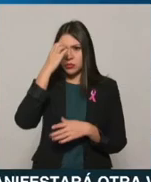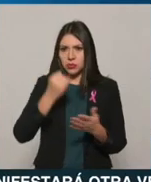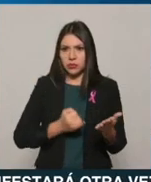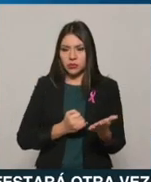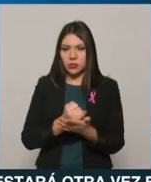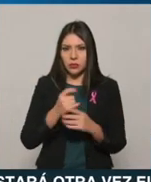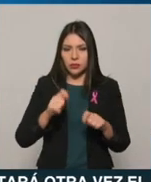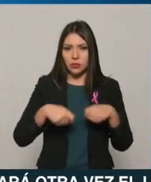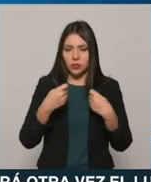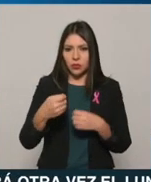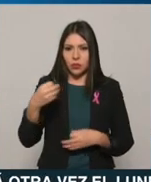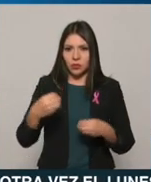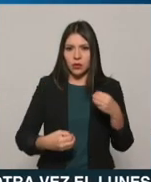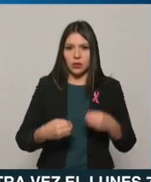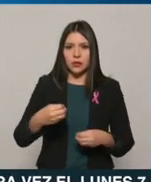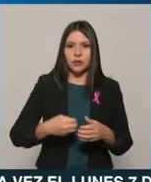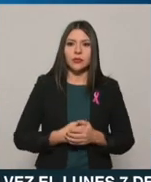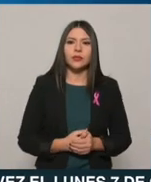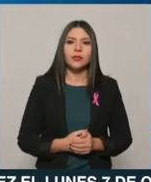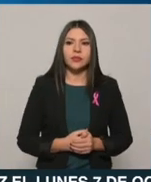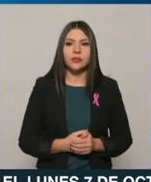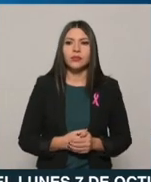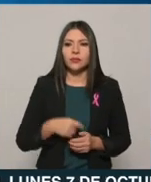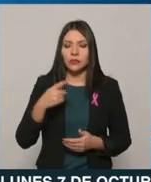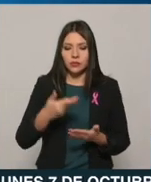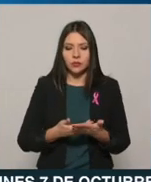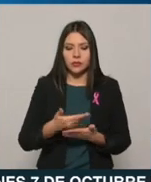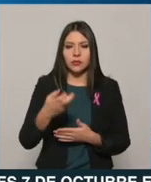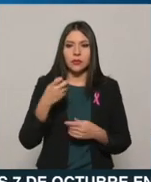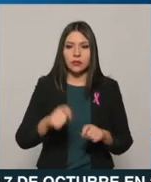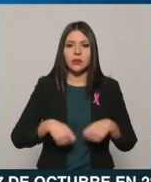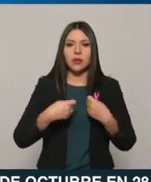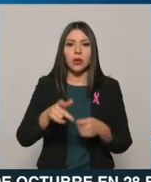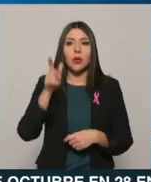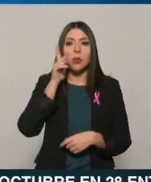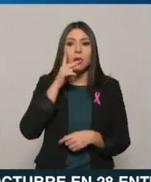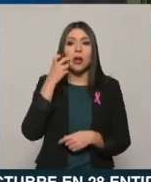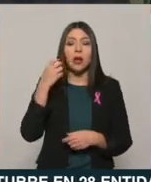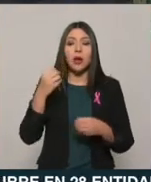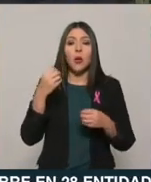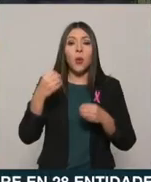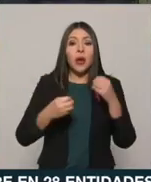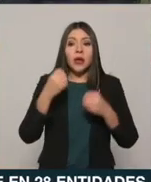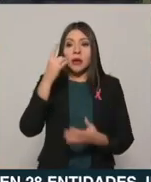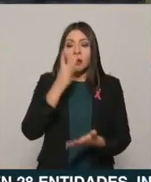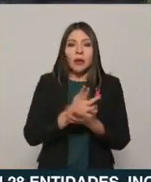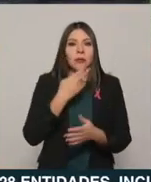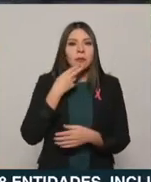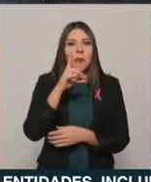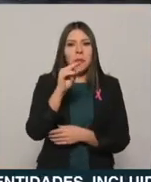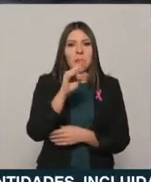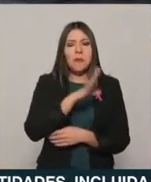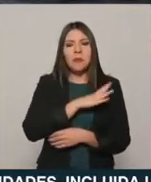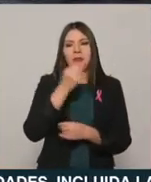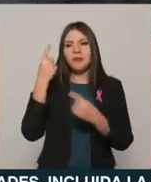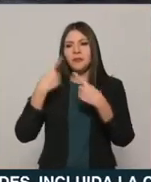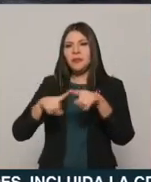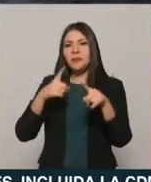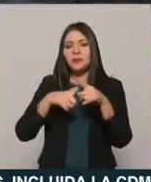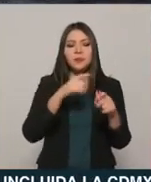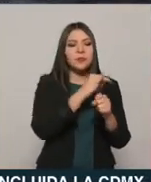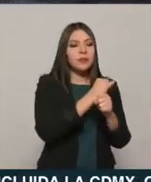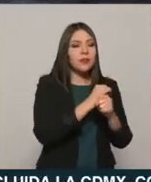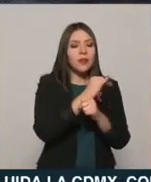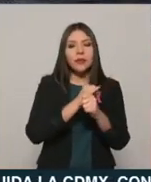los dictámenes precisamente son elementos de prueba. No es lo único que el juez utiliza. Por supuesto, participamos muchos ámbitos